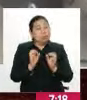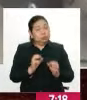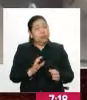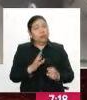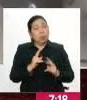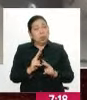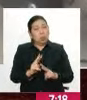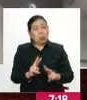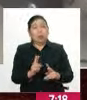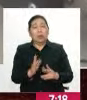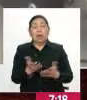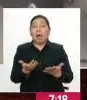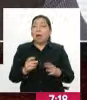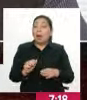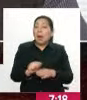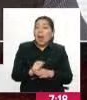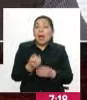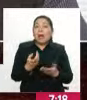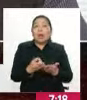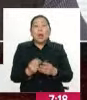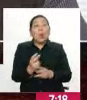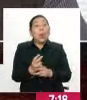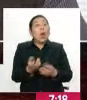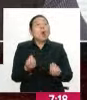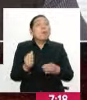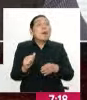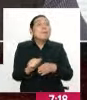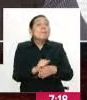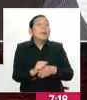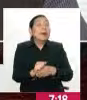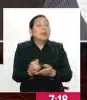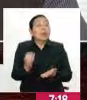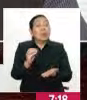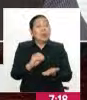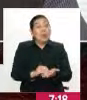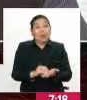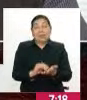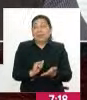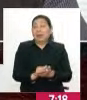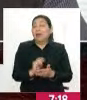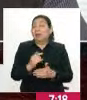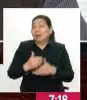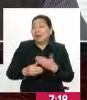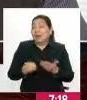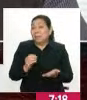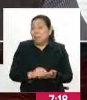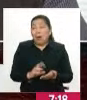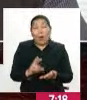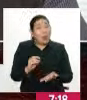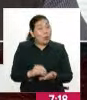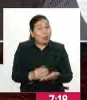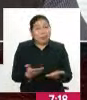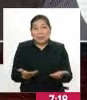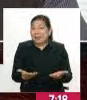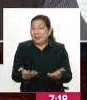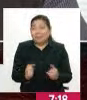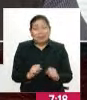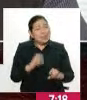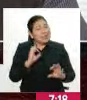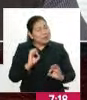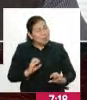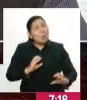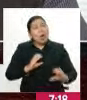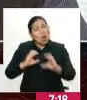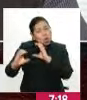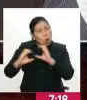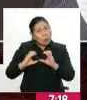seriedad los ejercicios preventivos, los simulacros, porque esto nuevamente insistimos y cada vez que no se vuelva, que lo conversemos siempre,